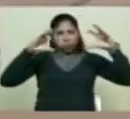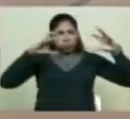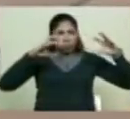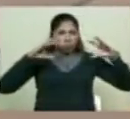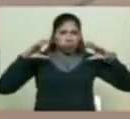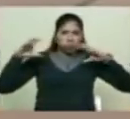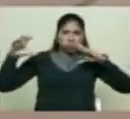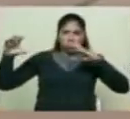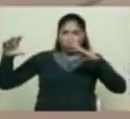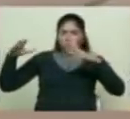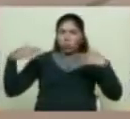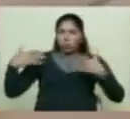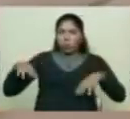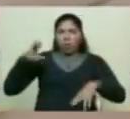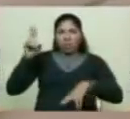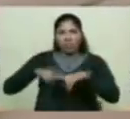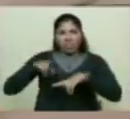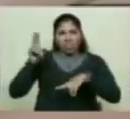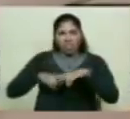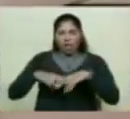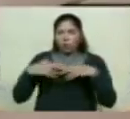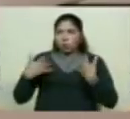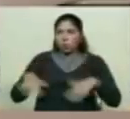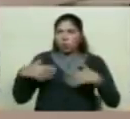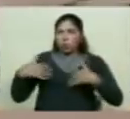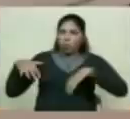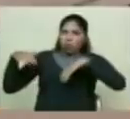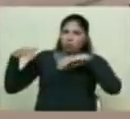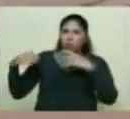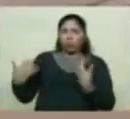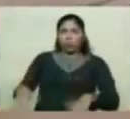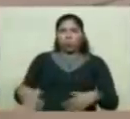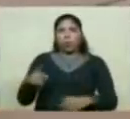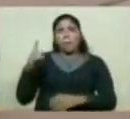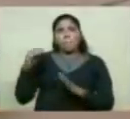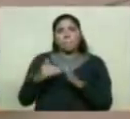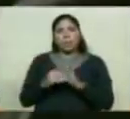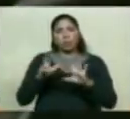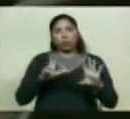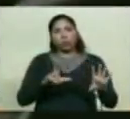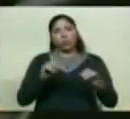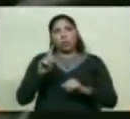fuego sin duda alguna pedro que se está refiriendo a 1814